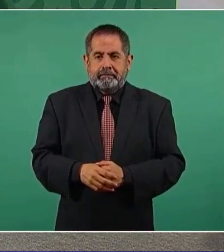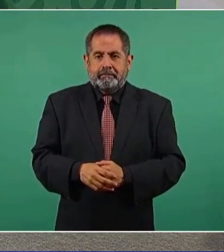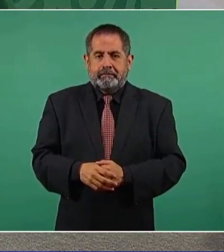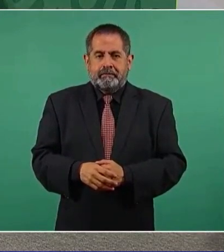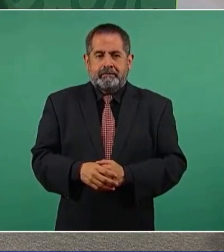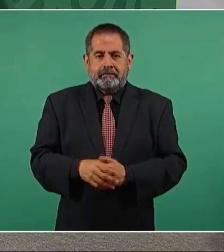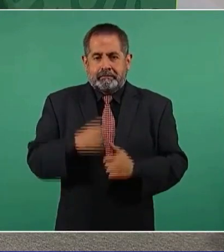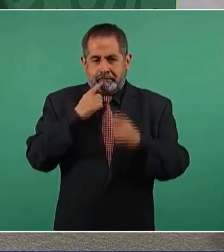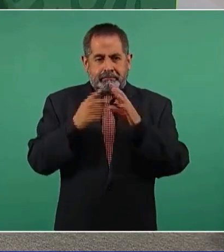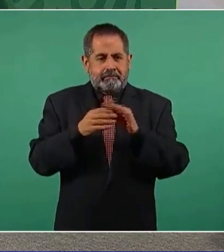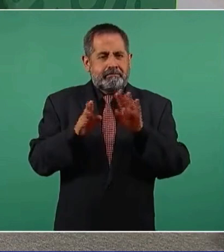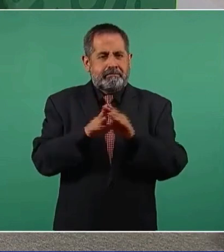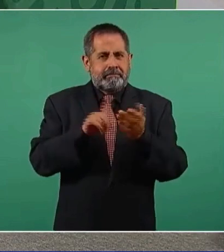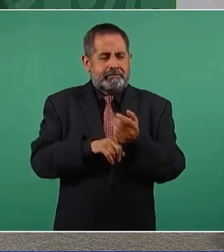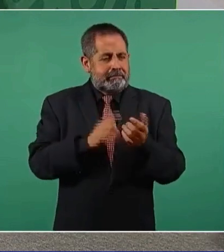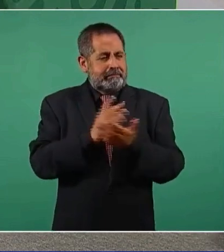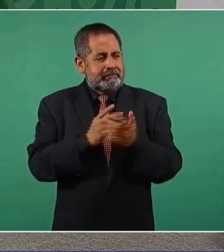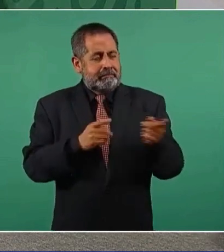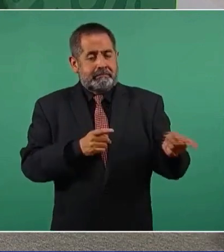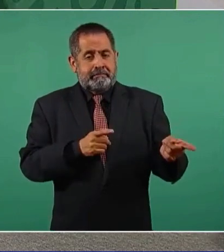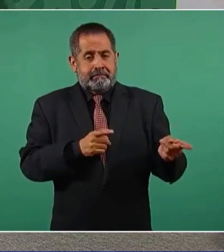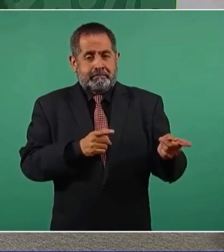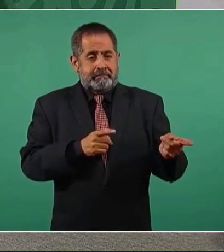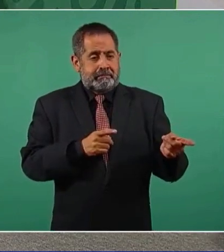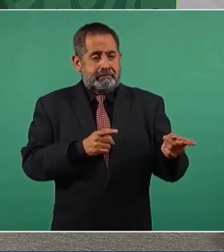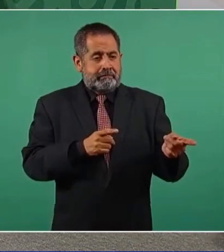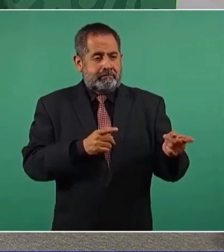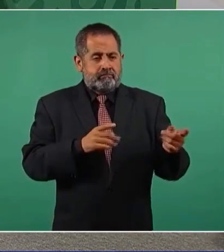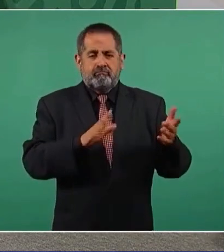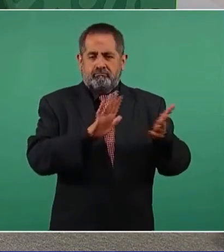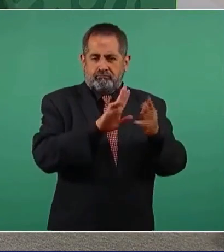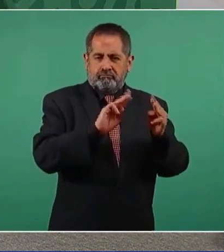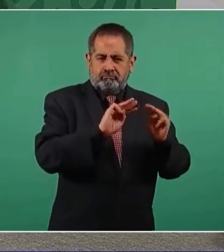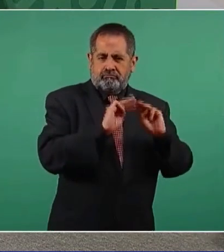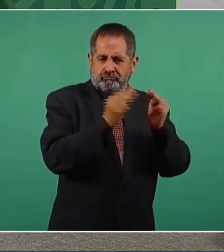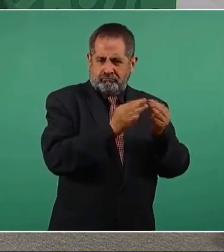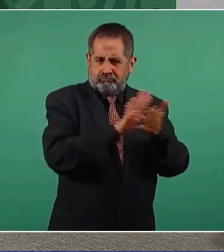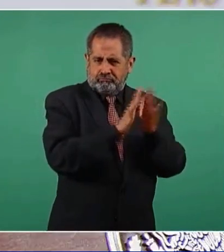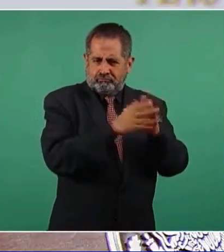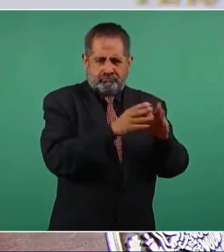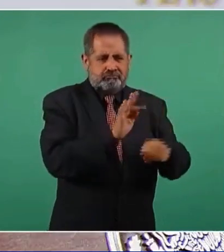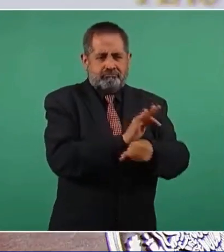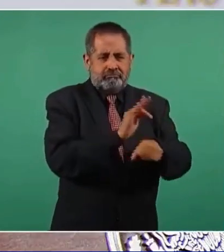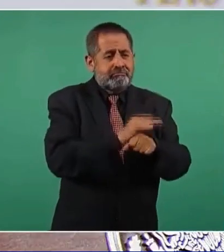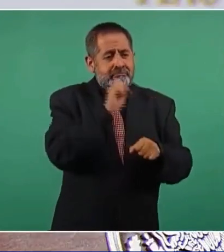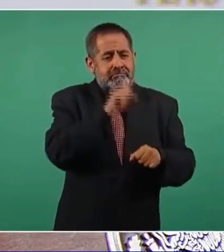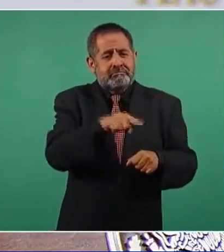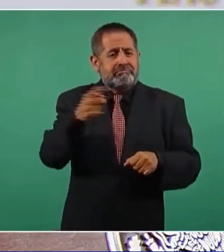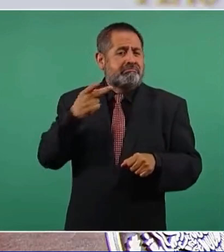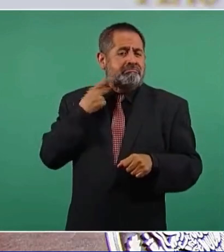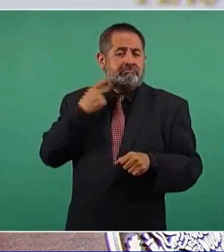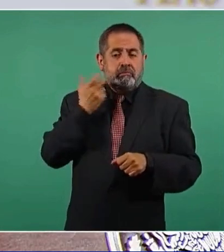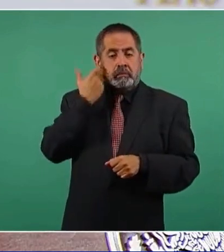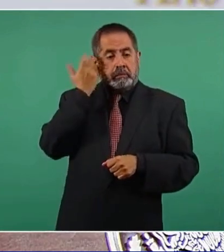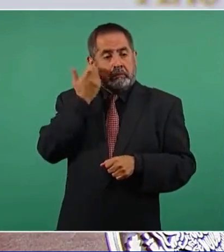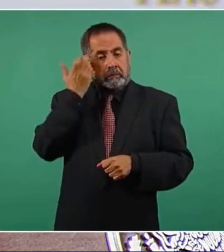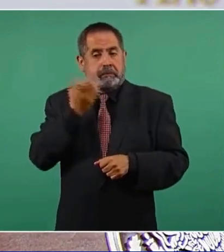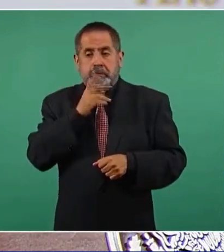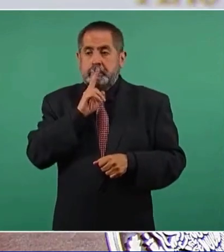No solo a los de la delincuencia organizada, sino también a los de cuello blanco.